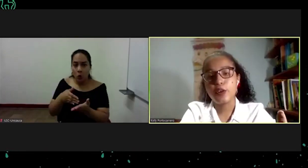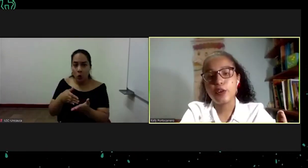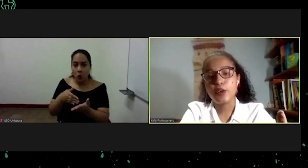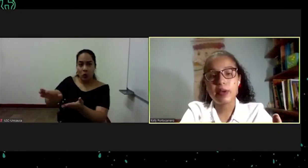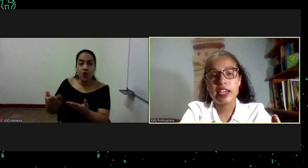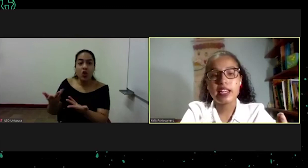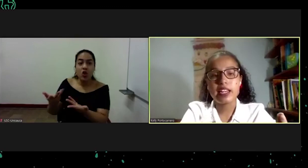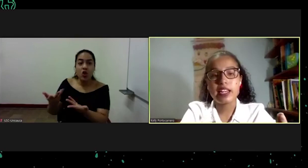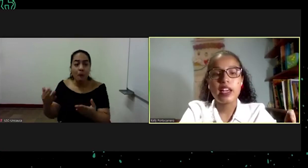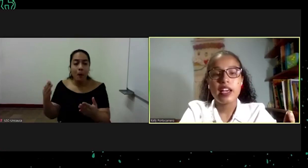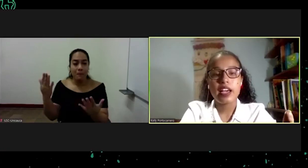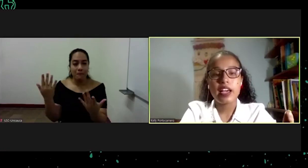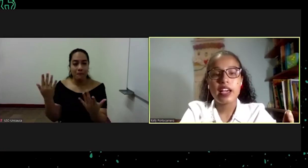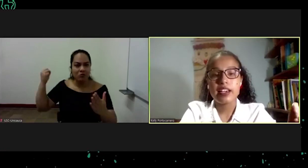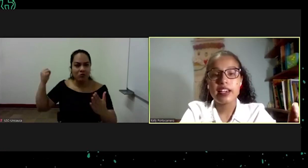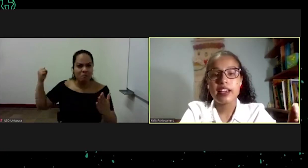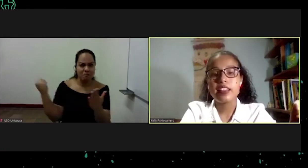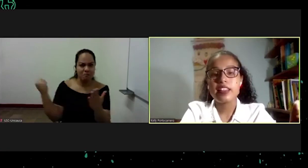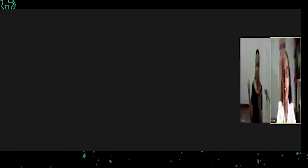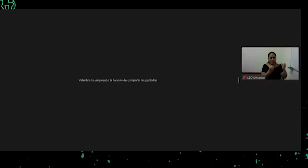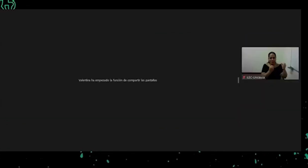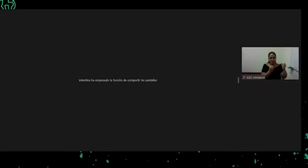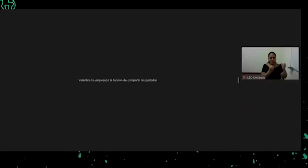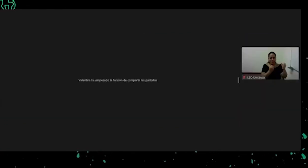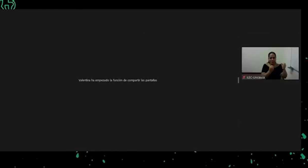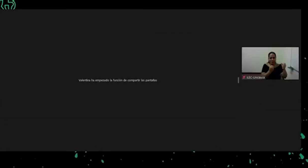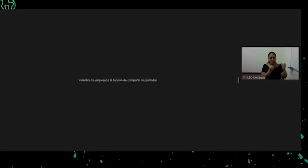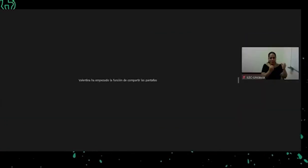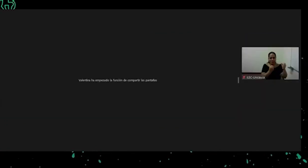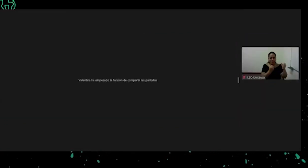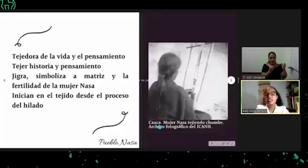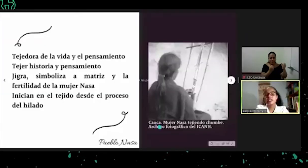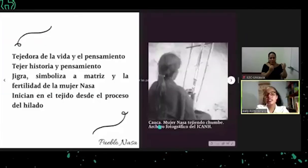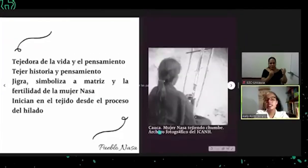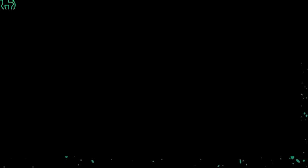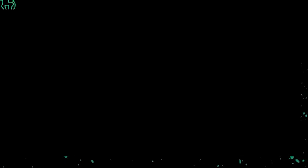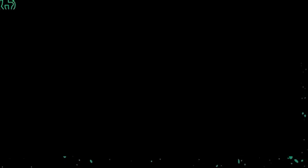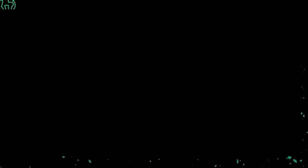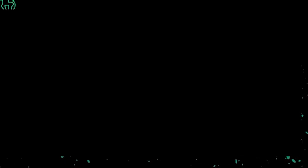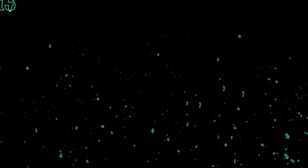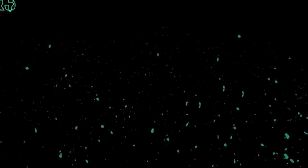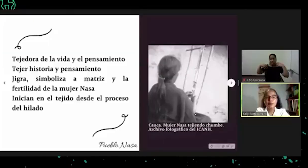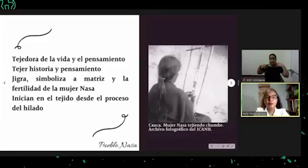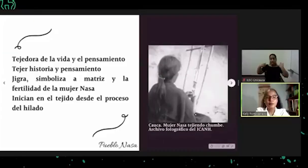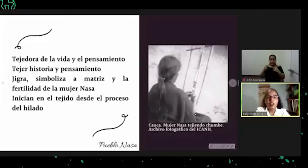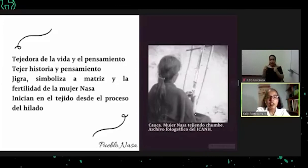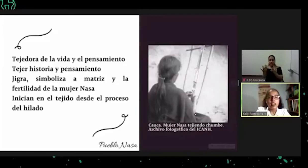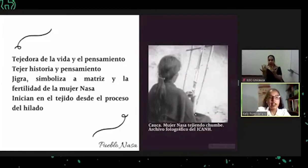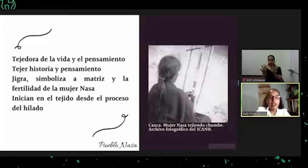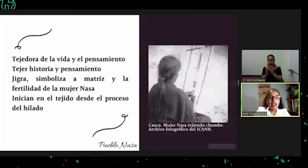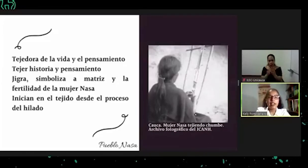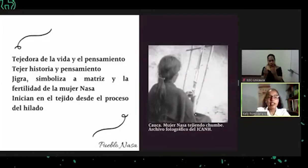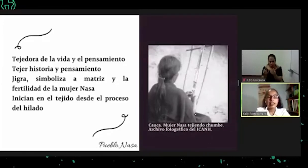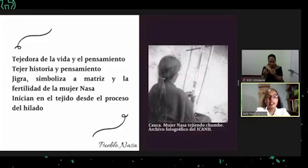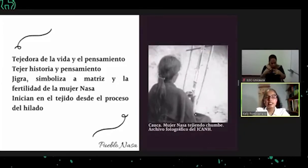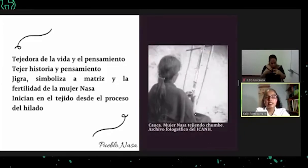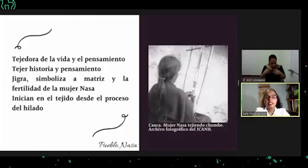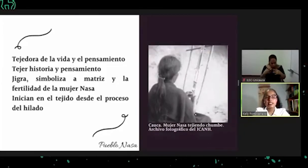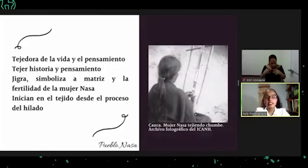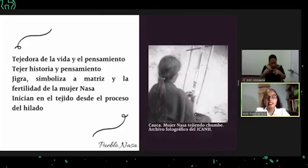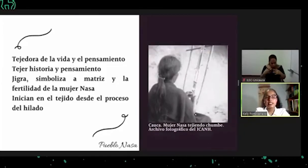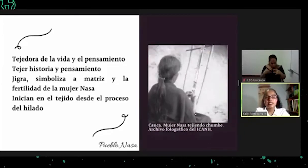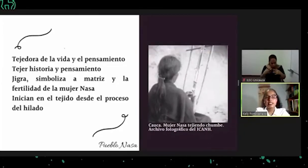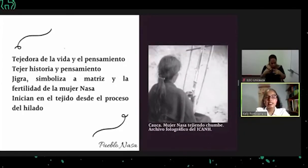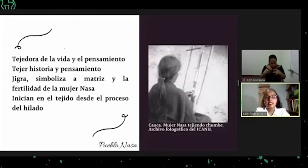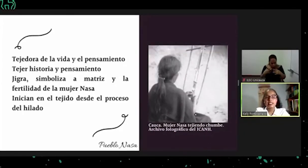las manos, con la madeja, y debe hacerlo su abuela. De esta manera ellas agilizan la mano. Y estas